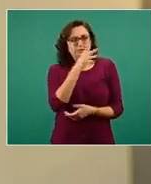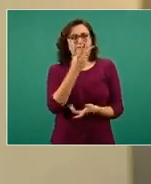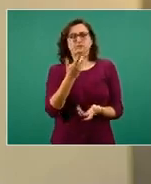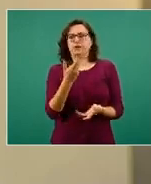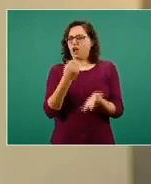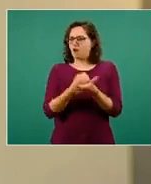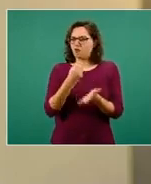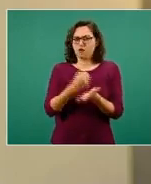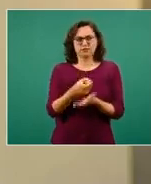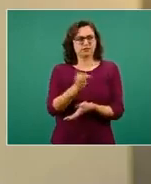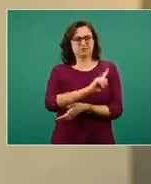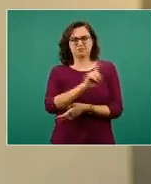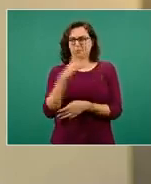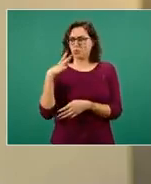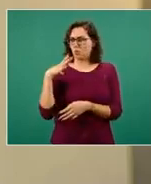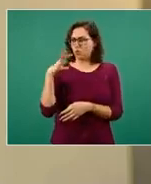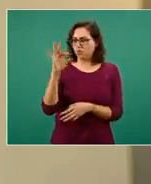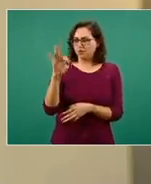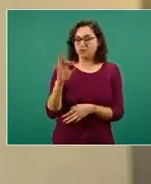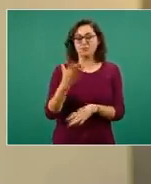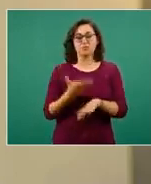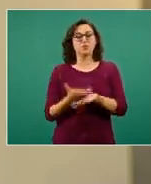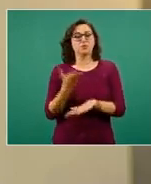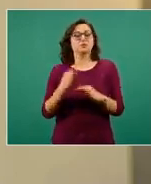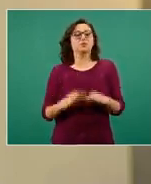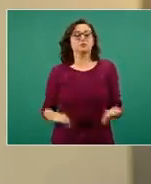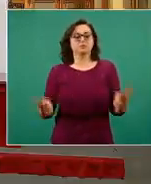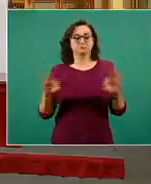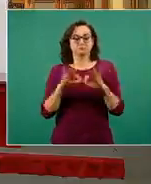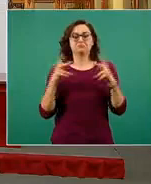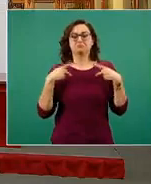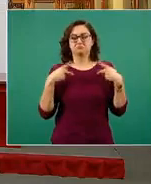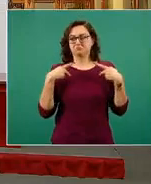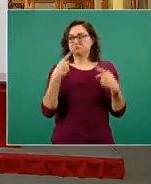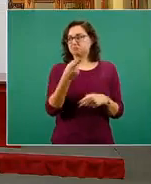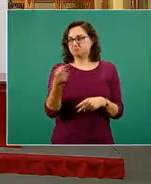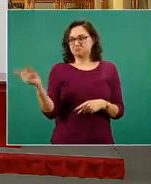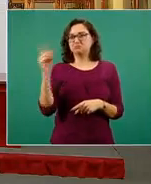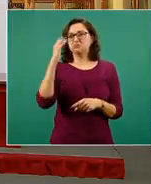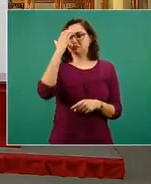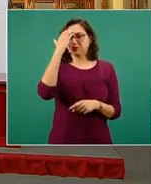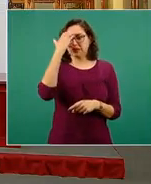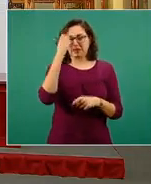que sea reconocido así. Y además otra cosa que también nos